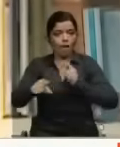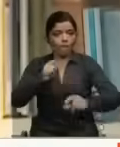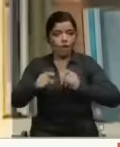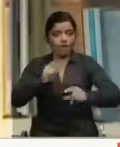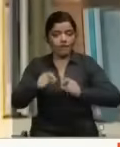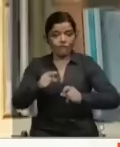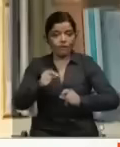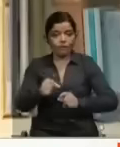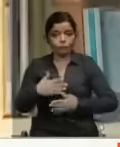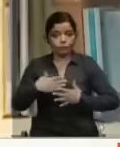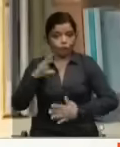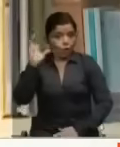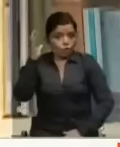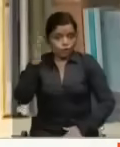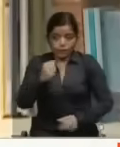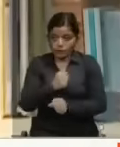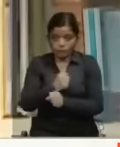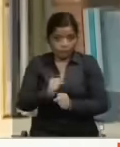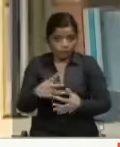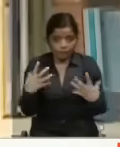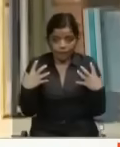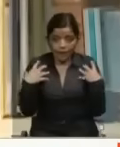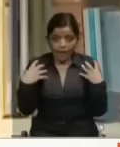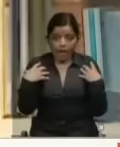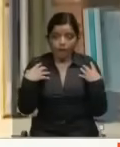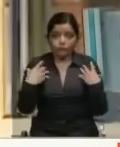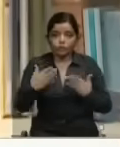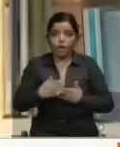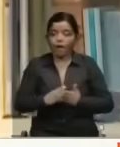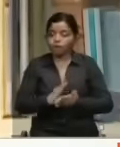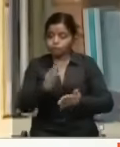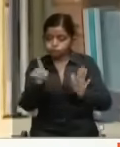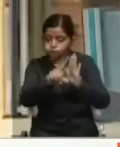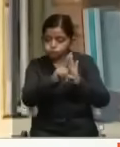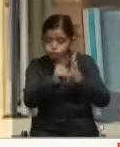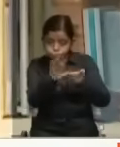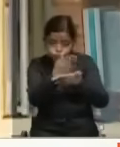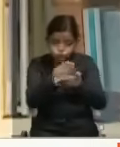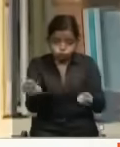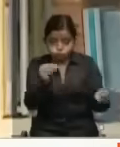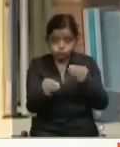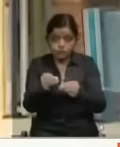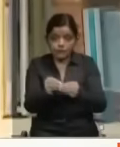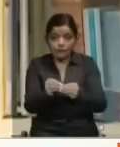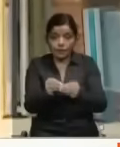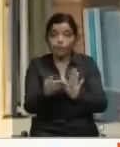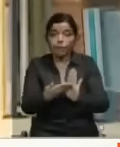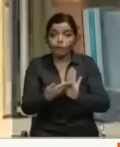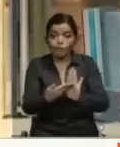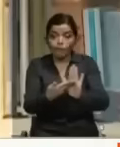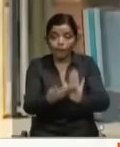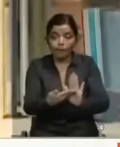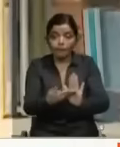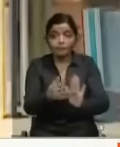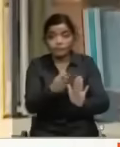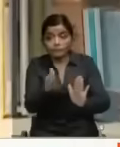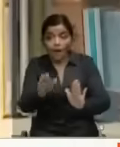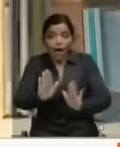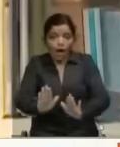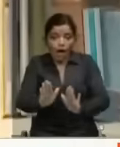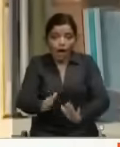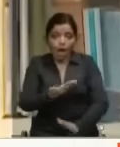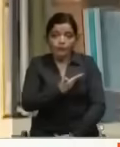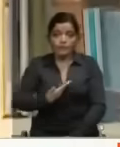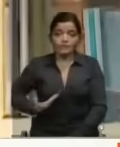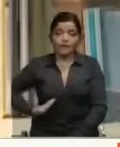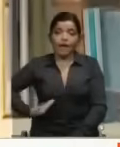por su inocencia y que va a ejercer todos los recursos legales hasta que el presidente de la República, que es la única